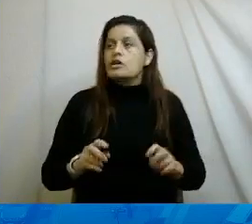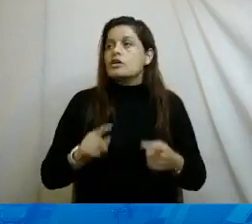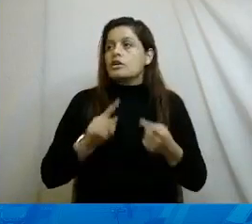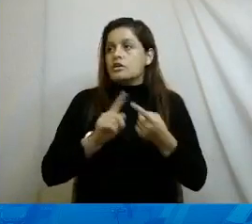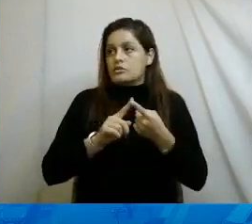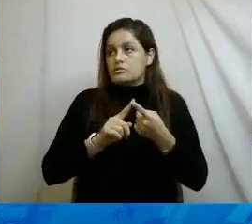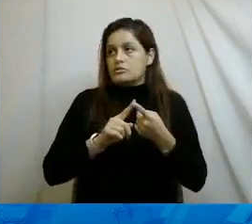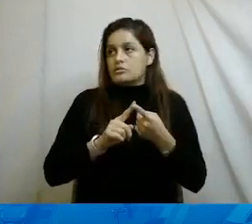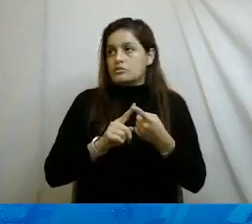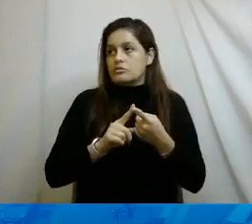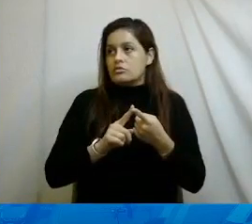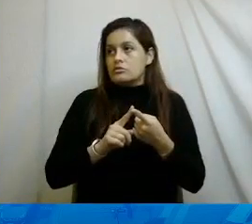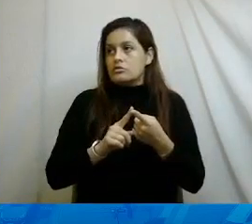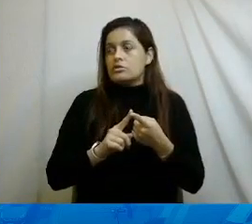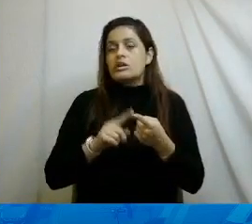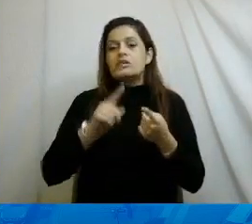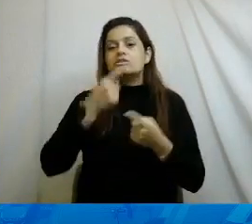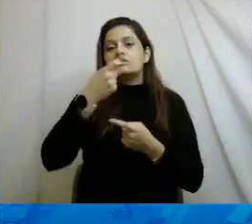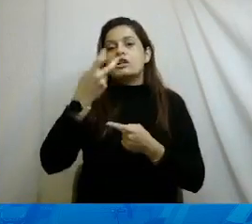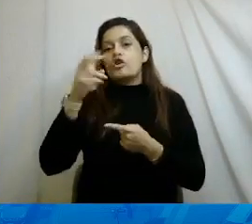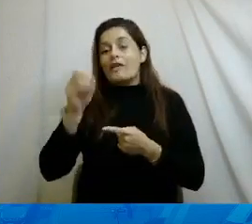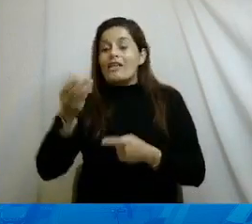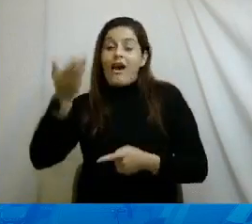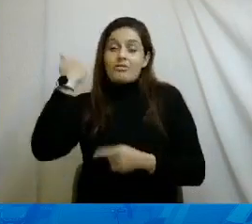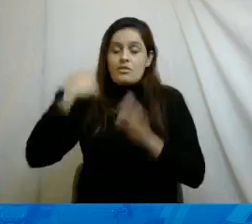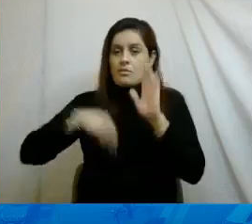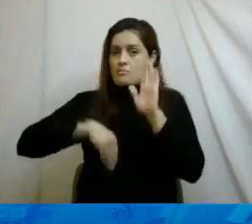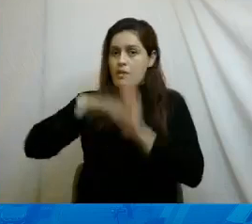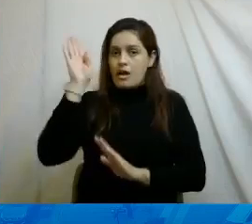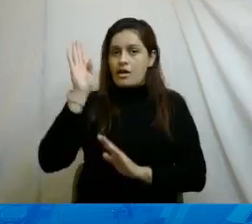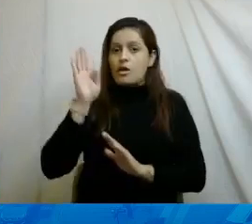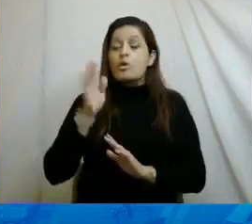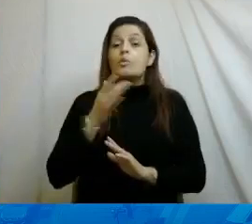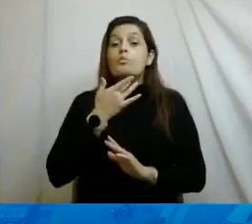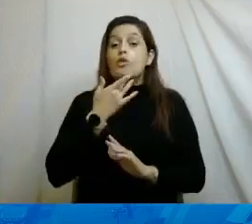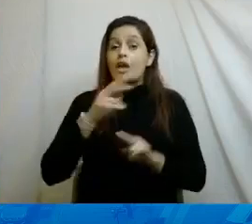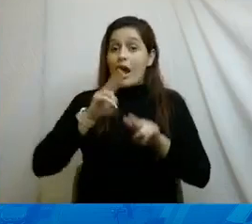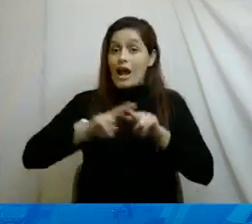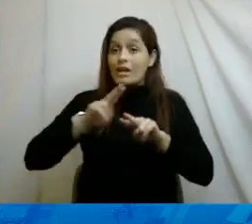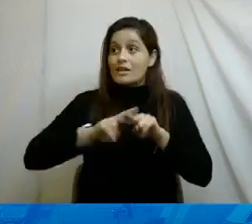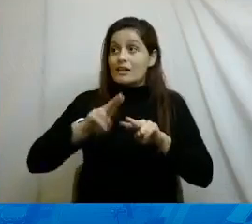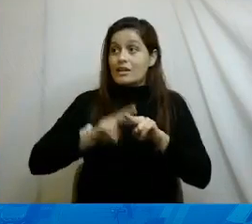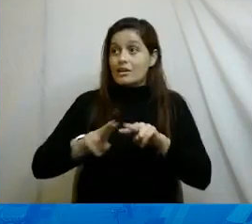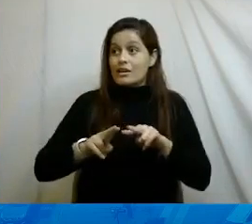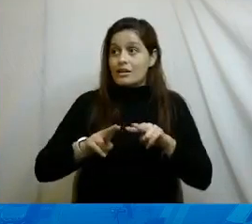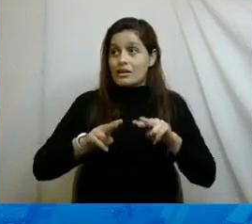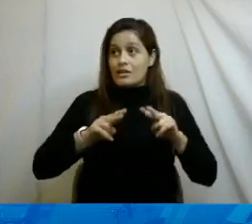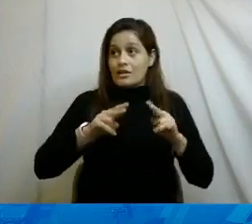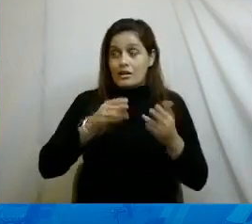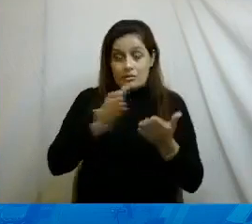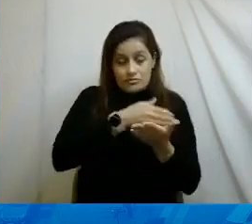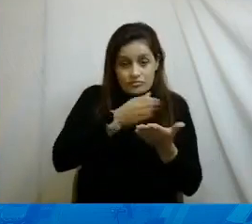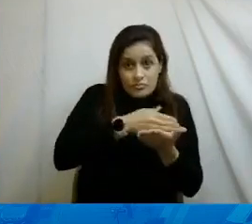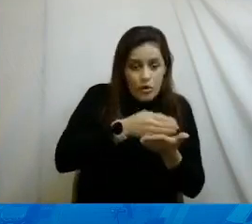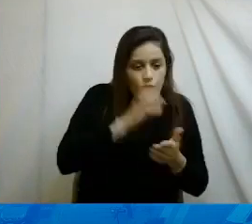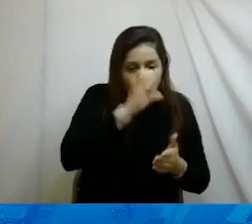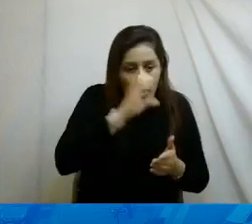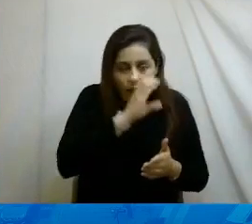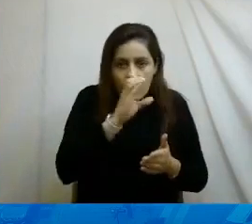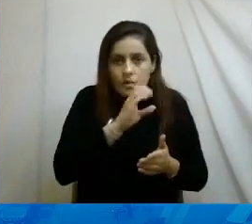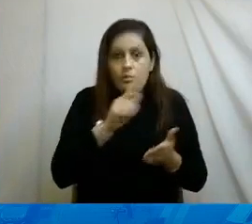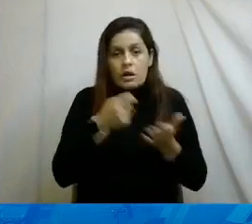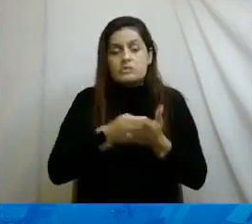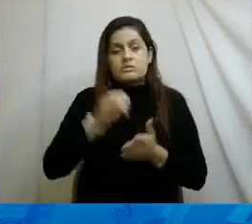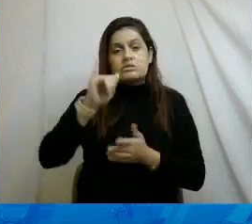Terrada, que son 120 millones y antes eran más. Y ahí, porque hay que hacer casi como arqueología para pagar. Pero estoy de